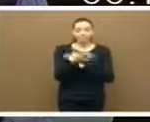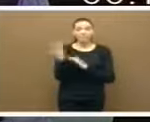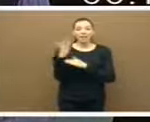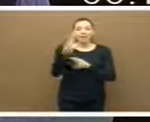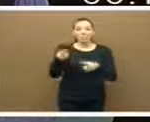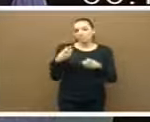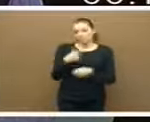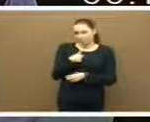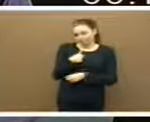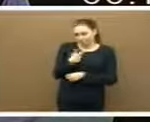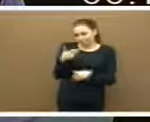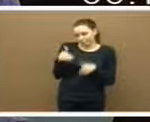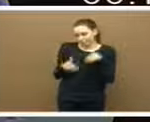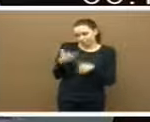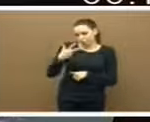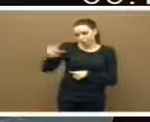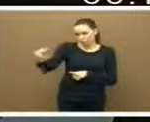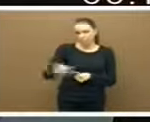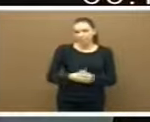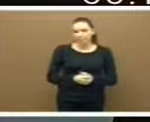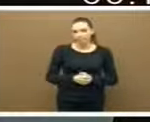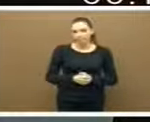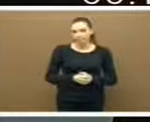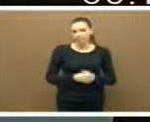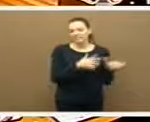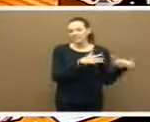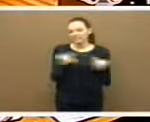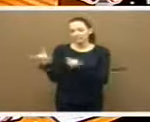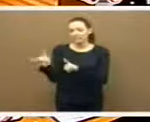desde luego, no contarán con el voto de Izquierda Unida. Ninguna de ellas.